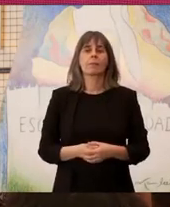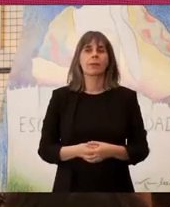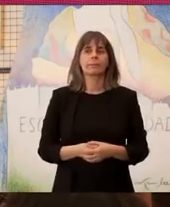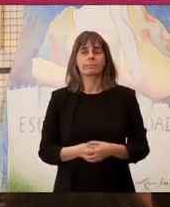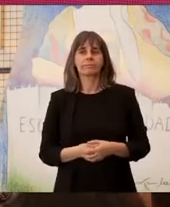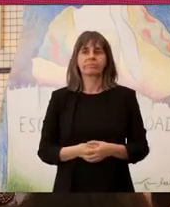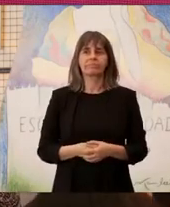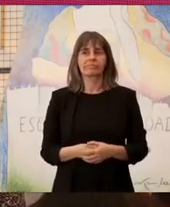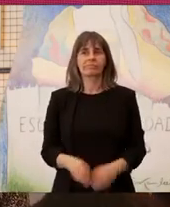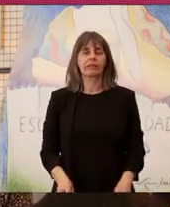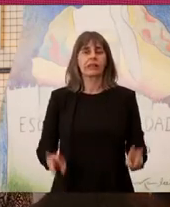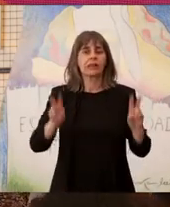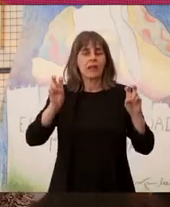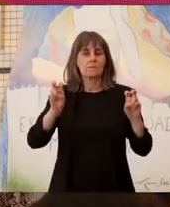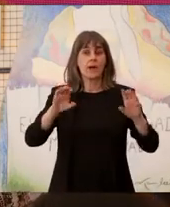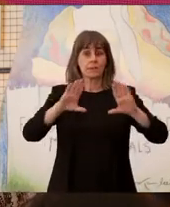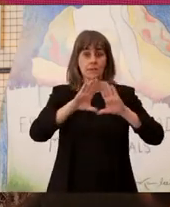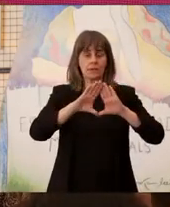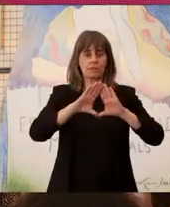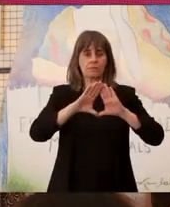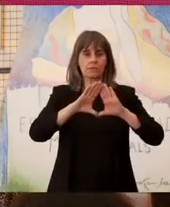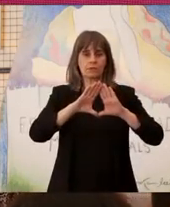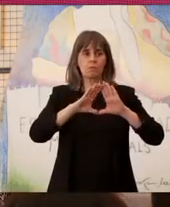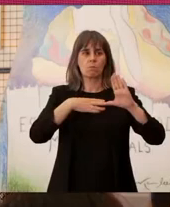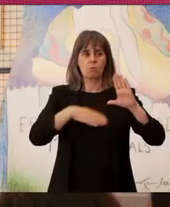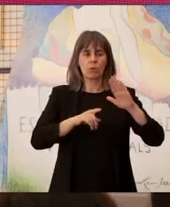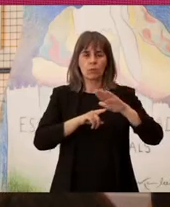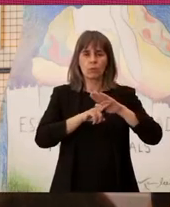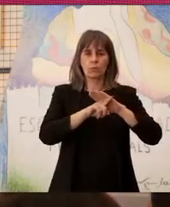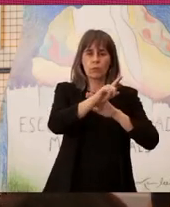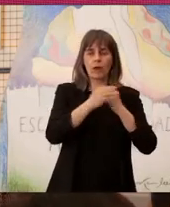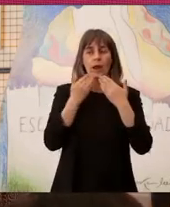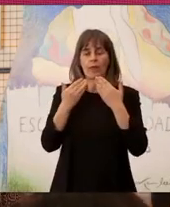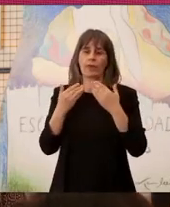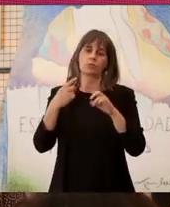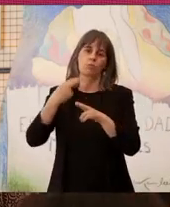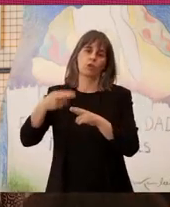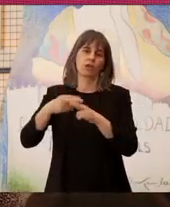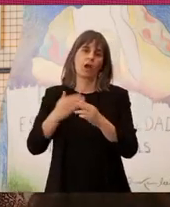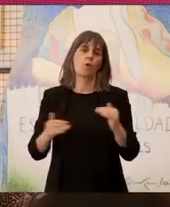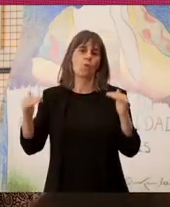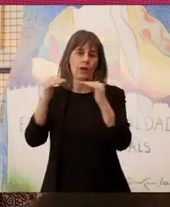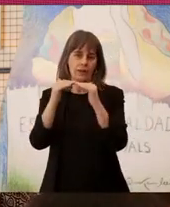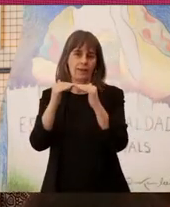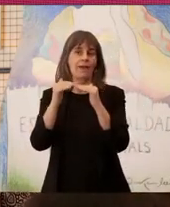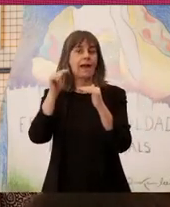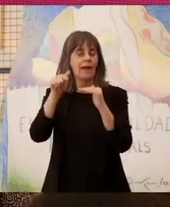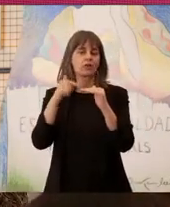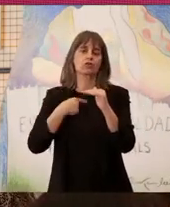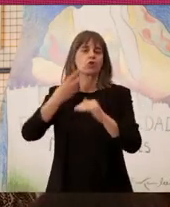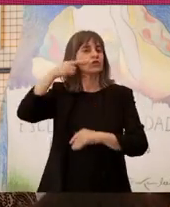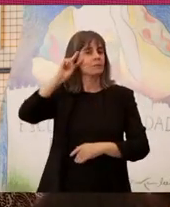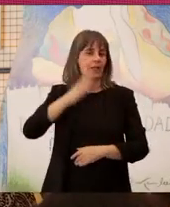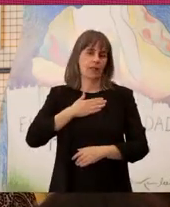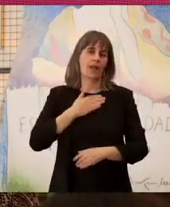de cómo puede avanzar el feminismo y las políticas de igualdad y ahí también me refiero a lo que fue mi experiencia en el